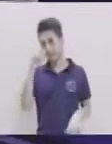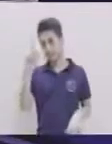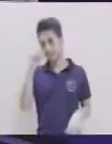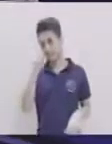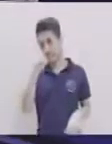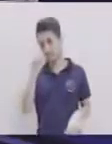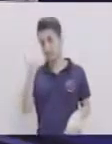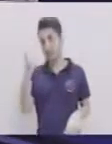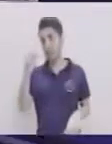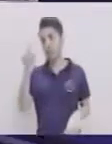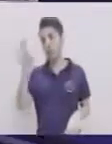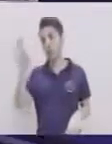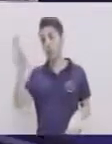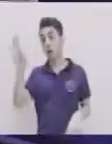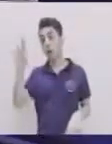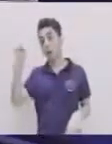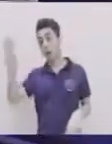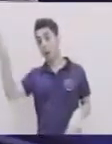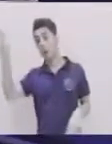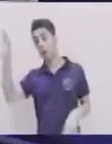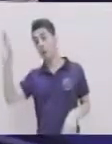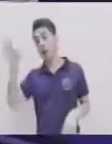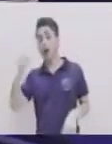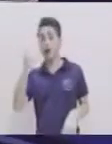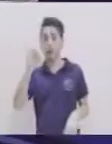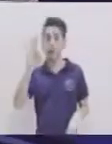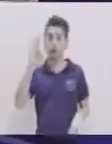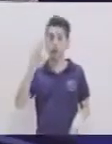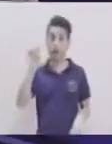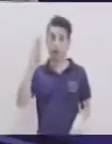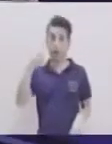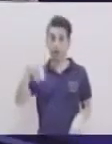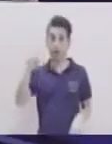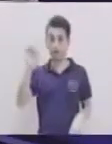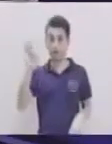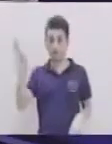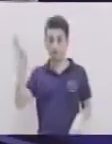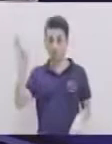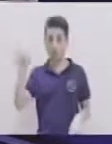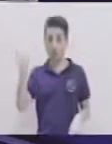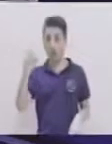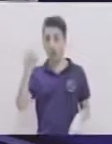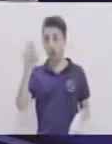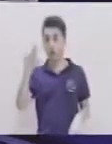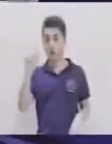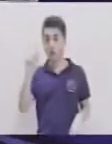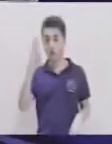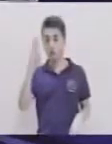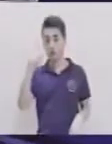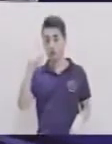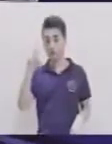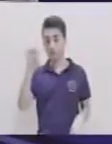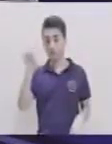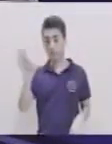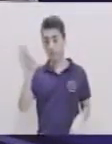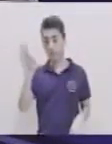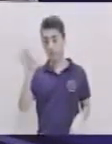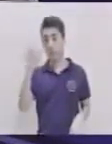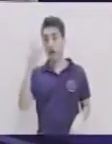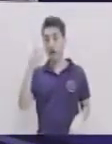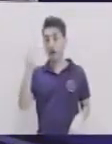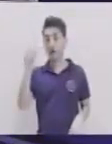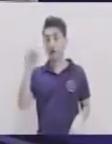sarasponda, retetet. Adore, oh, adore, bundei, oh, adore,